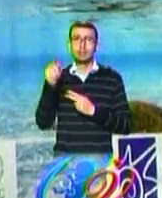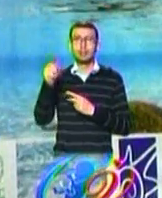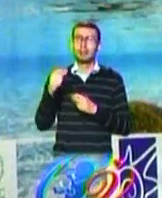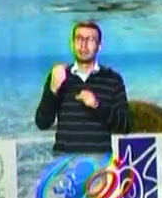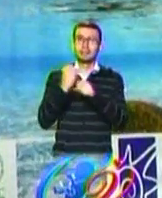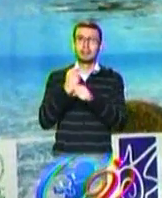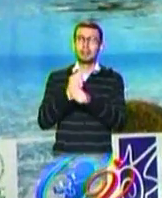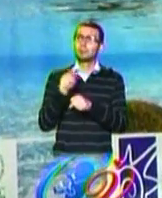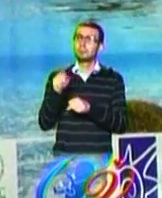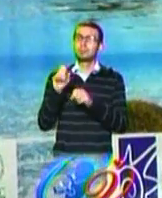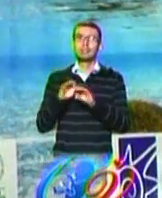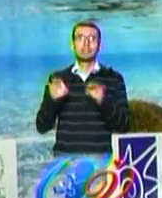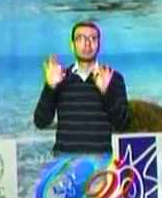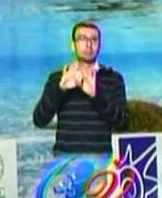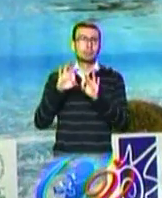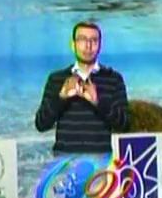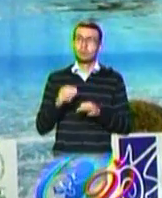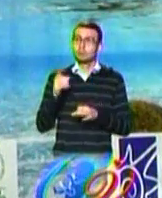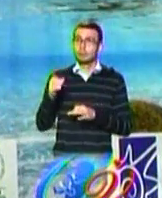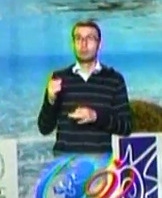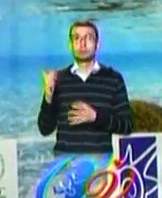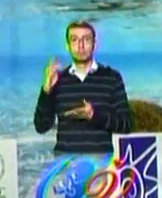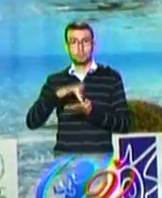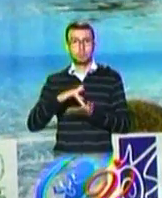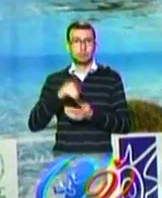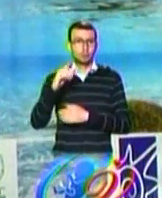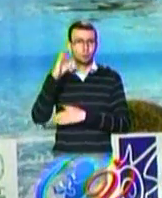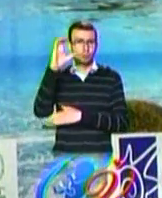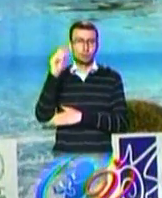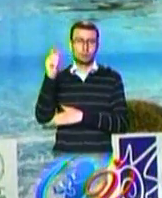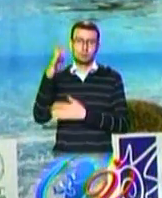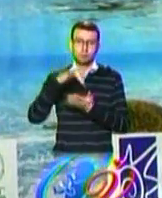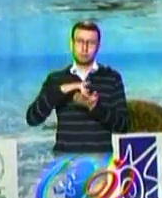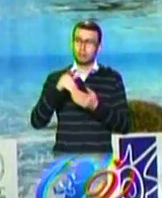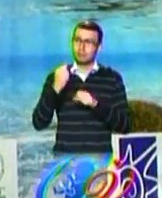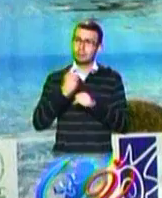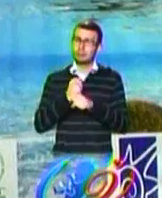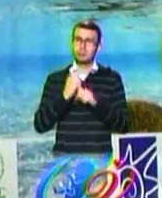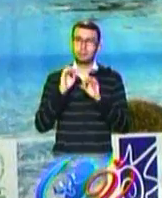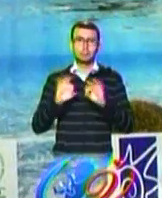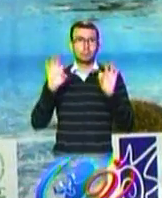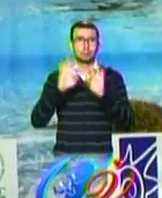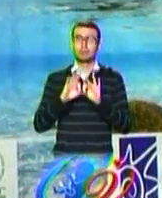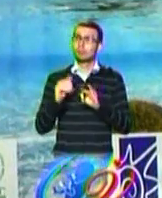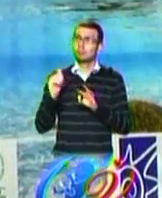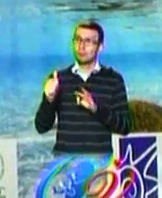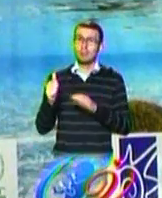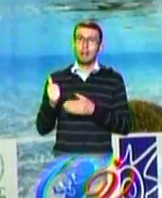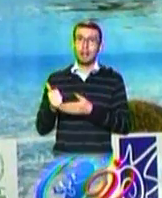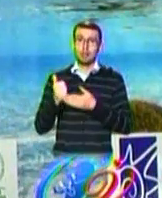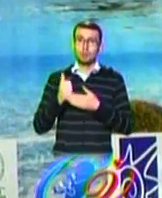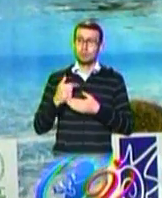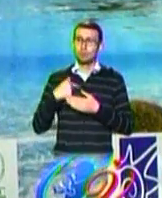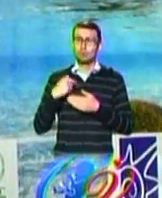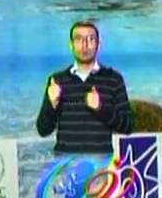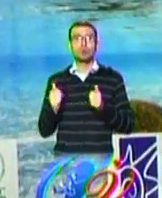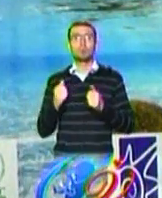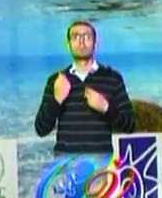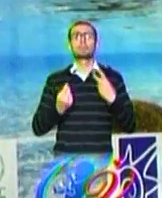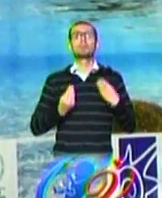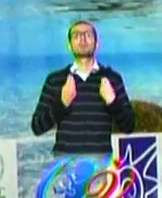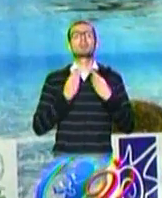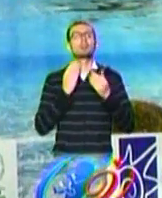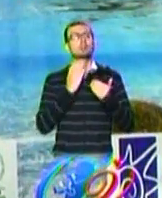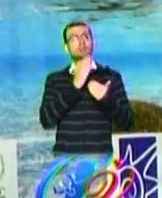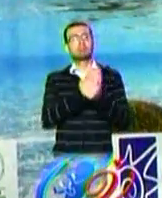muy importante en el país, y él me hizo puente para irme a vivir con los indígenas al sur